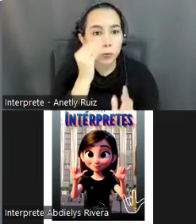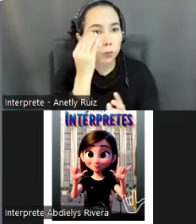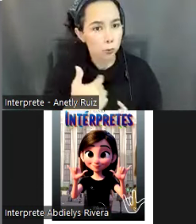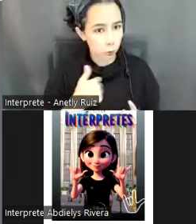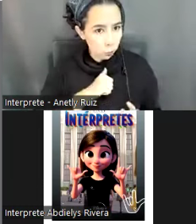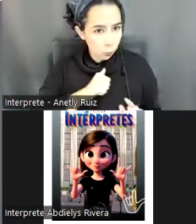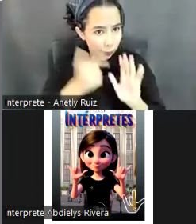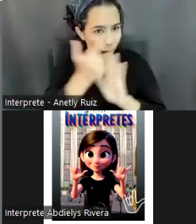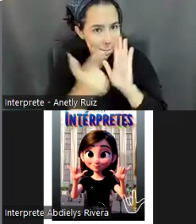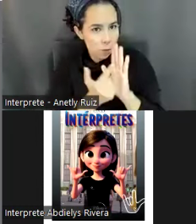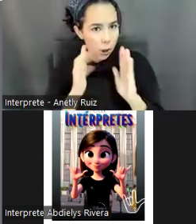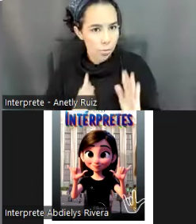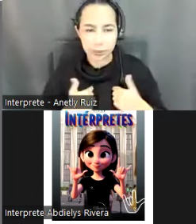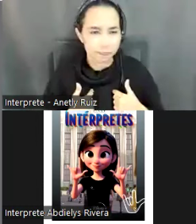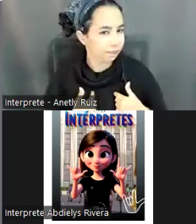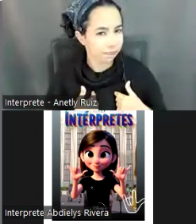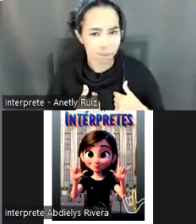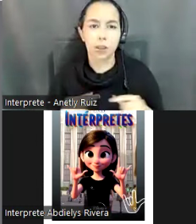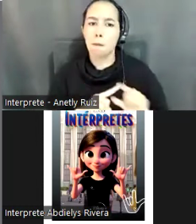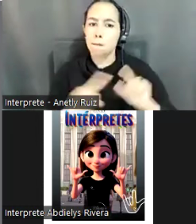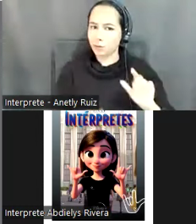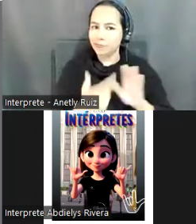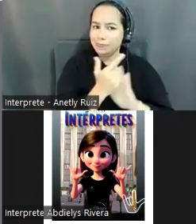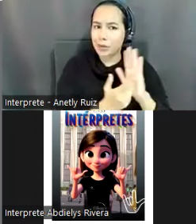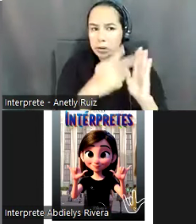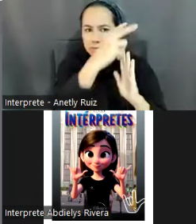sí nos dejamos llevar un poquito de las leyes, que son